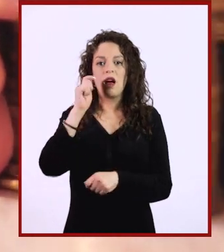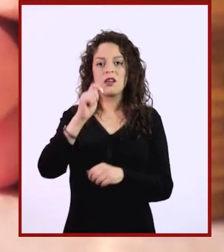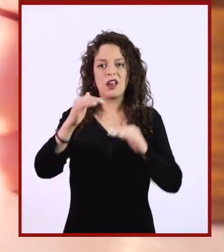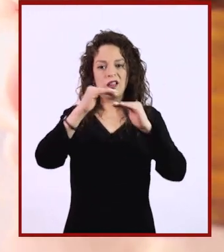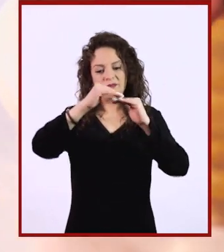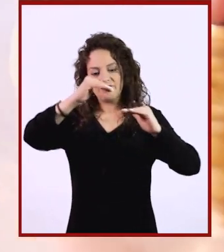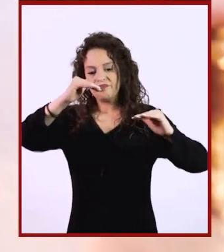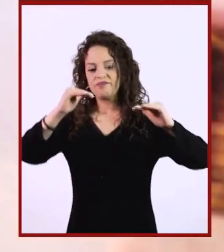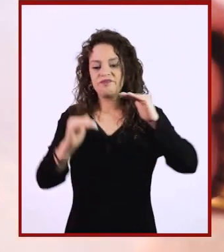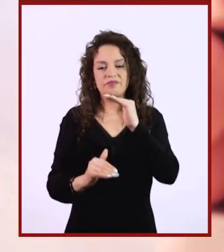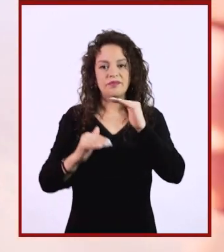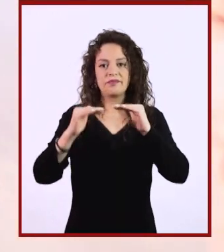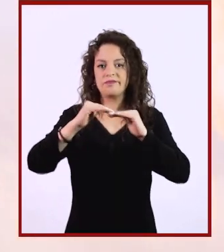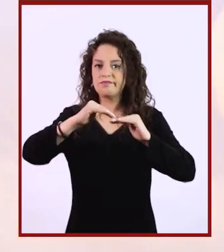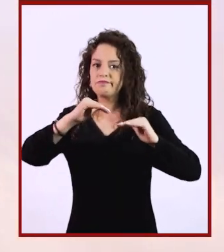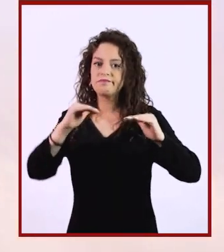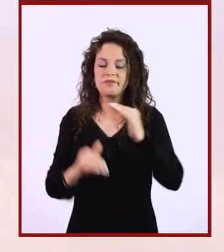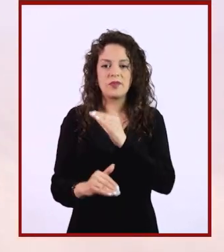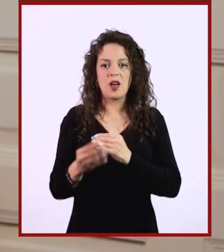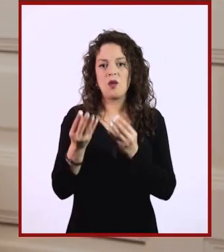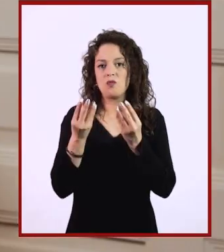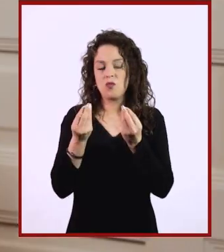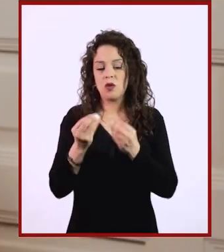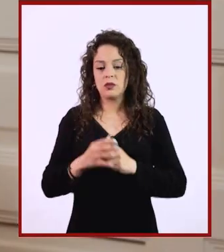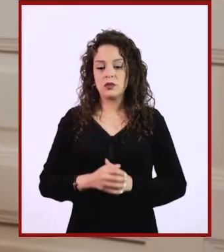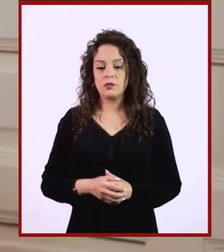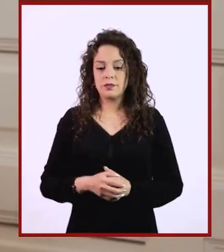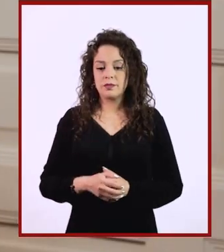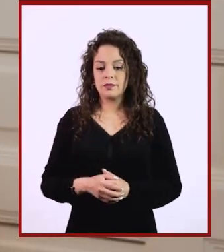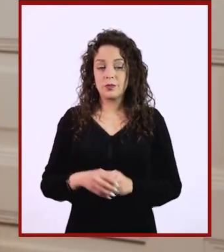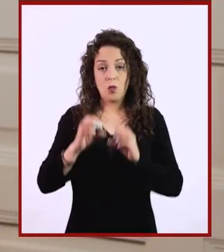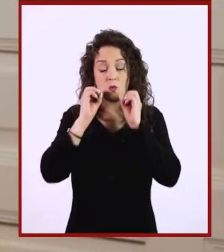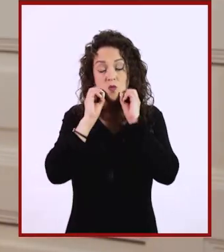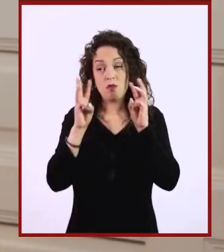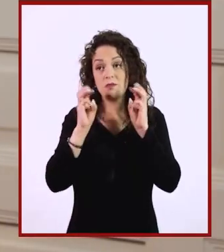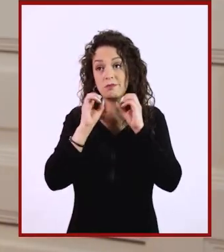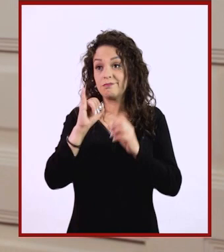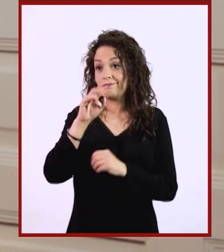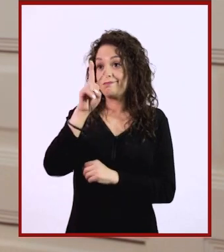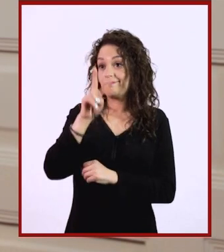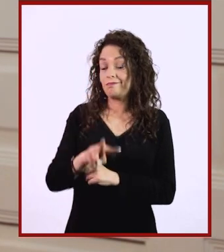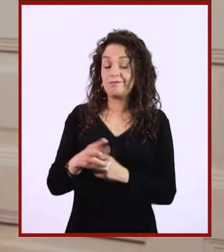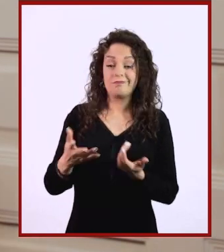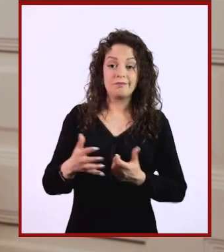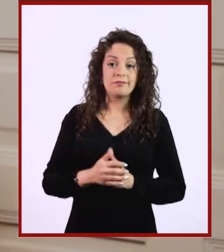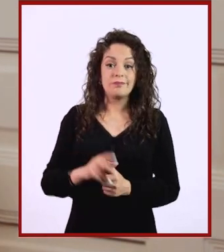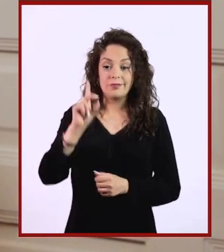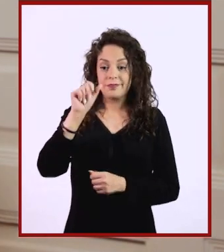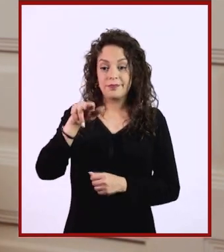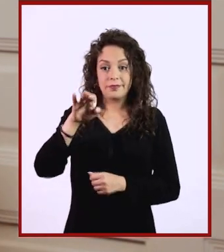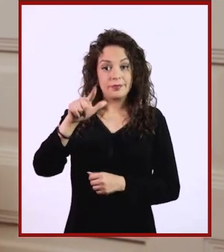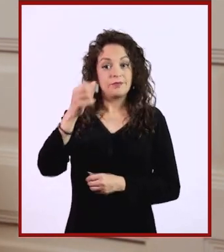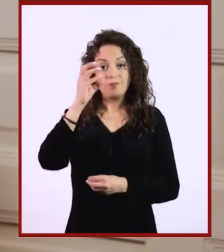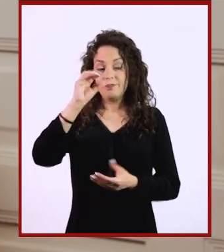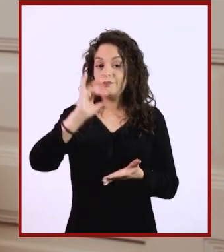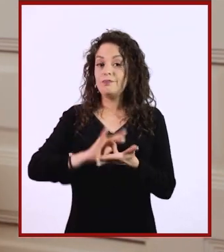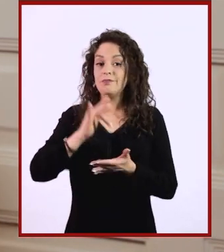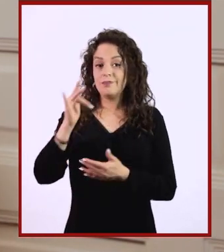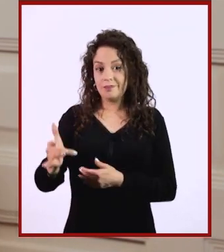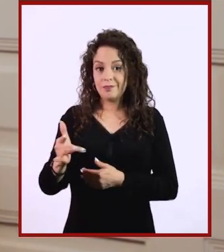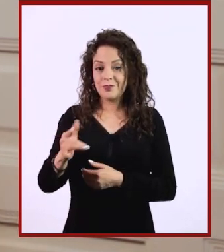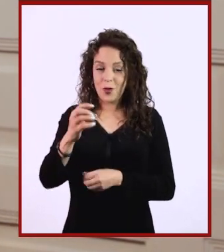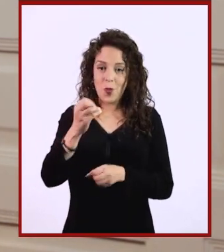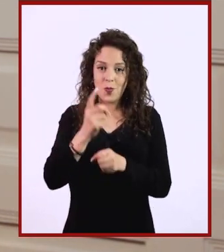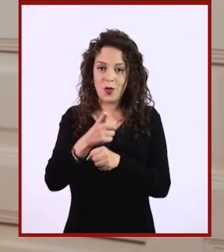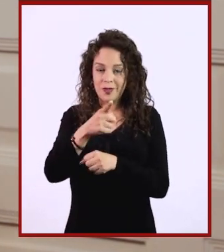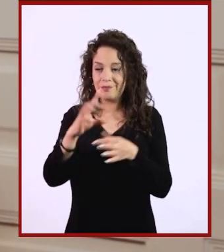de privilegios, ¿no? Sí, wow, definitivamente. Daniela, pues de verdad te agradecemos muchísimo por tu